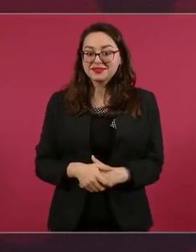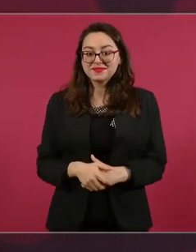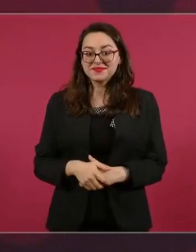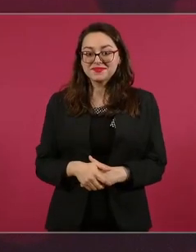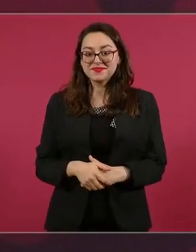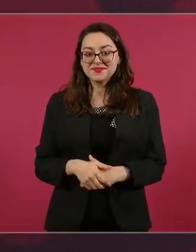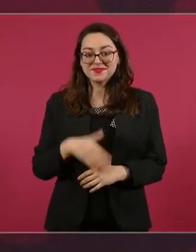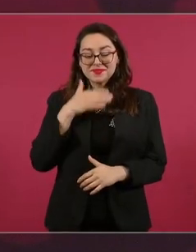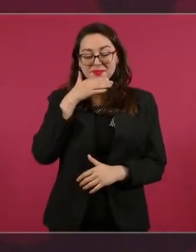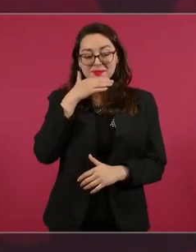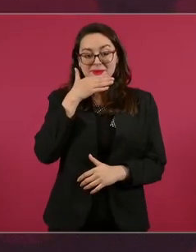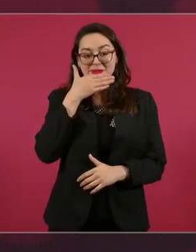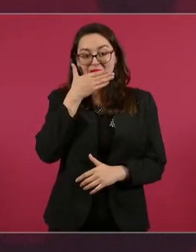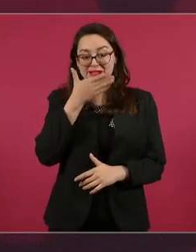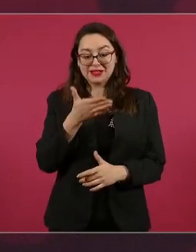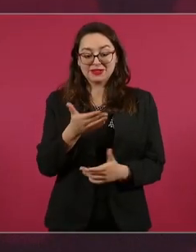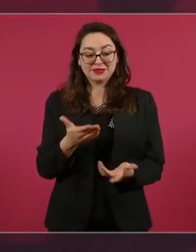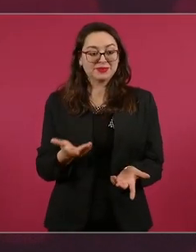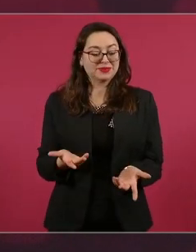Al contrario,